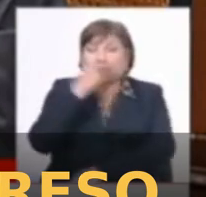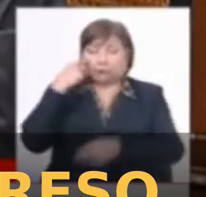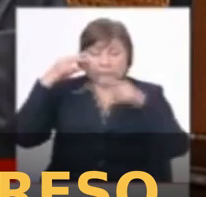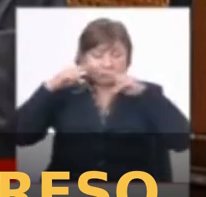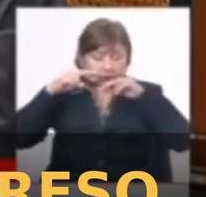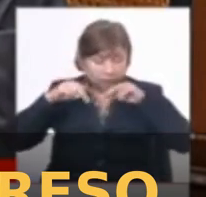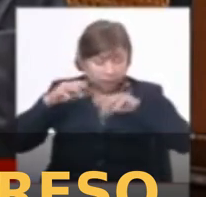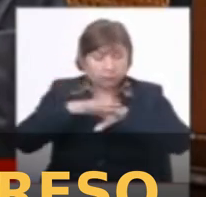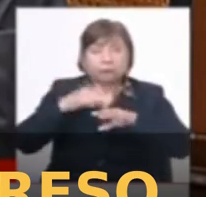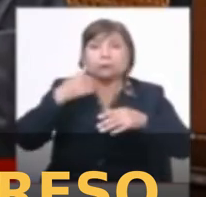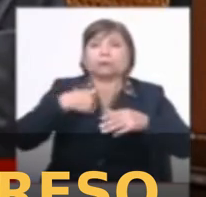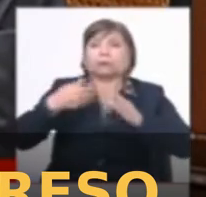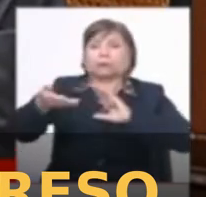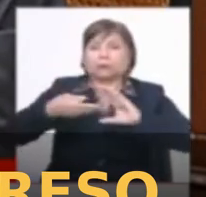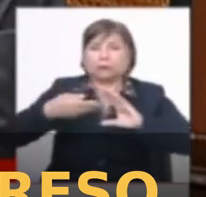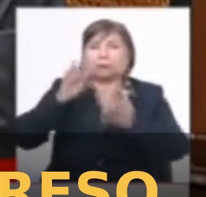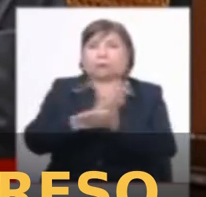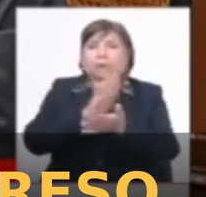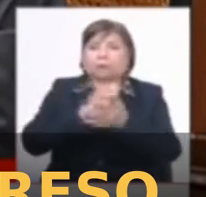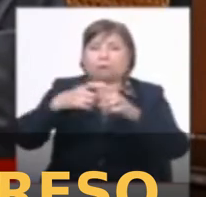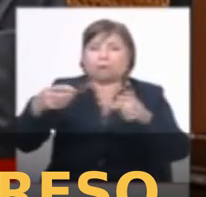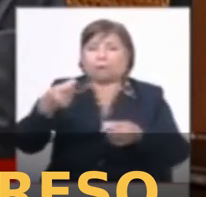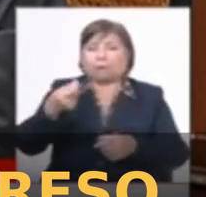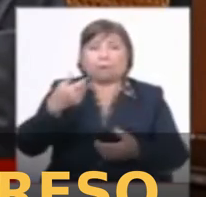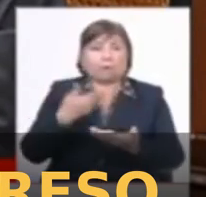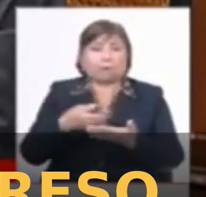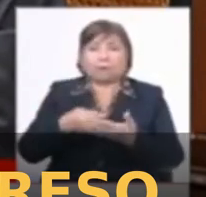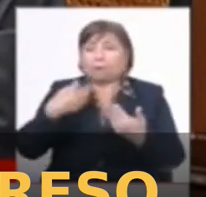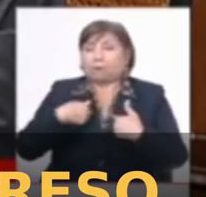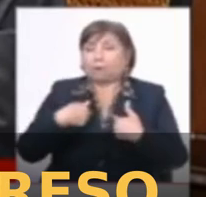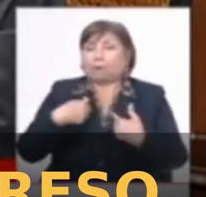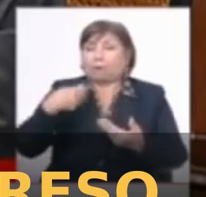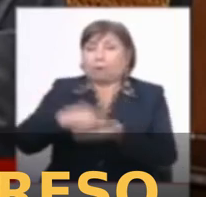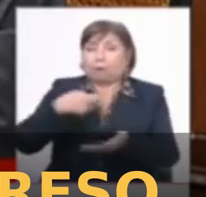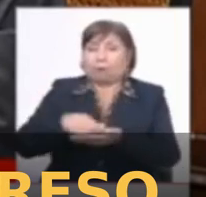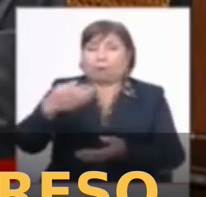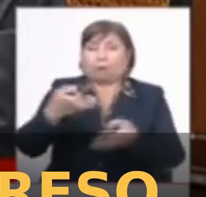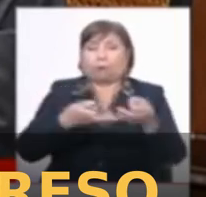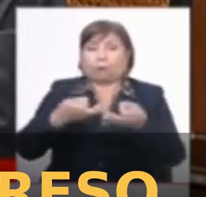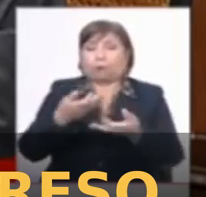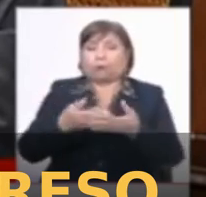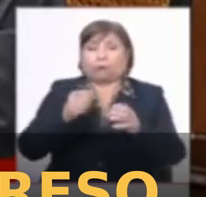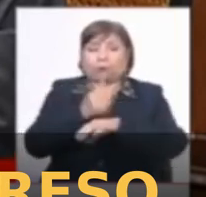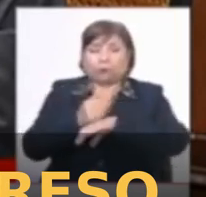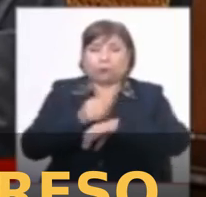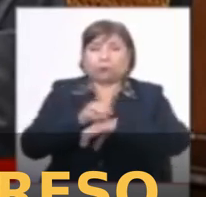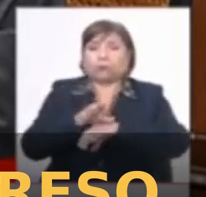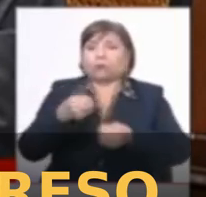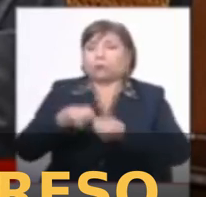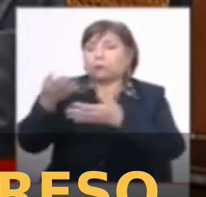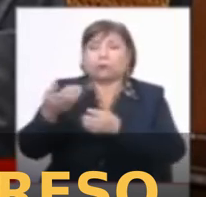investiguen. Son los recibos de honorarios por los cuales yo he percibido una retribución económica en los asesoramientos que he